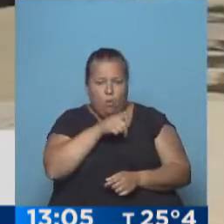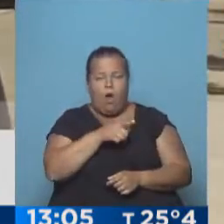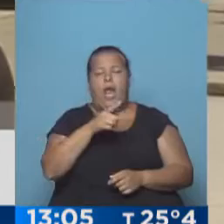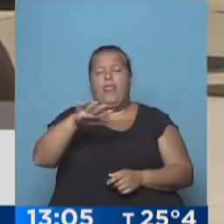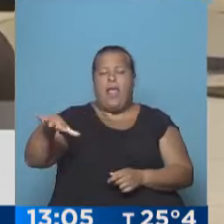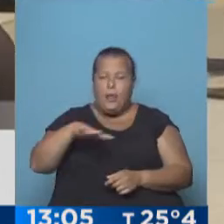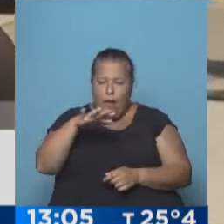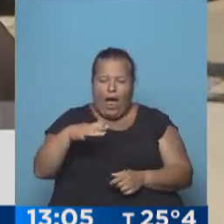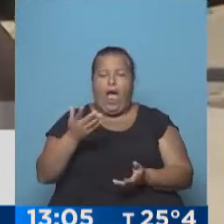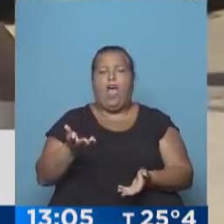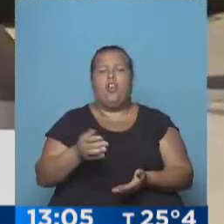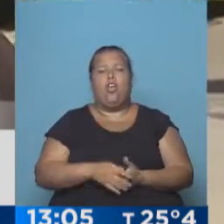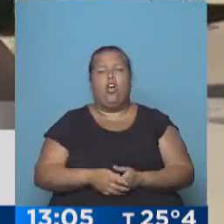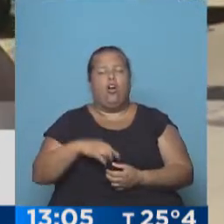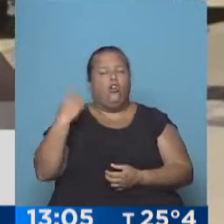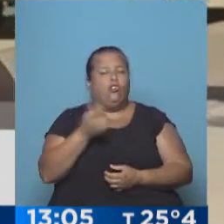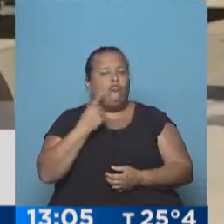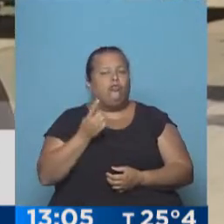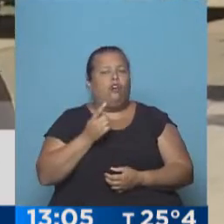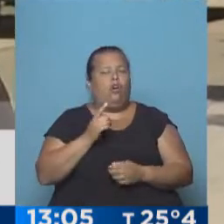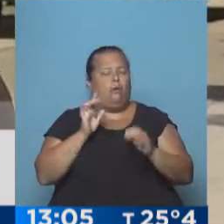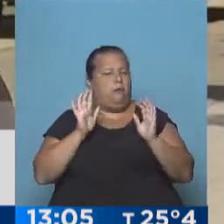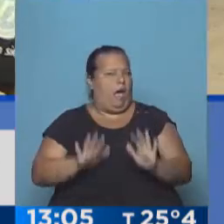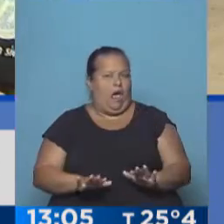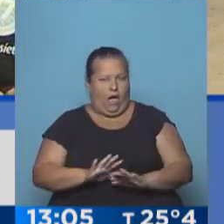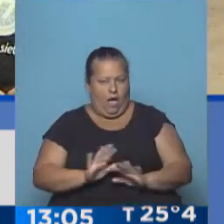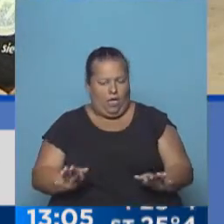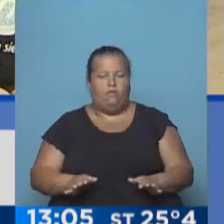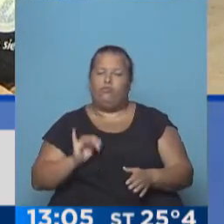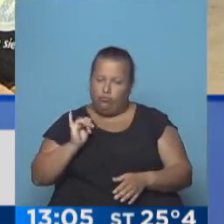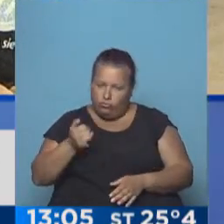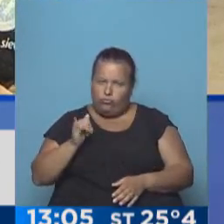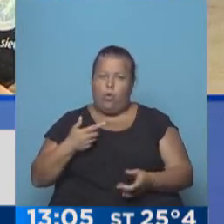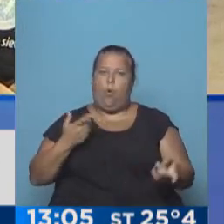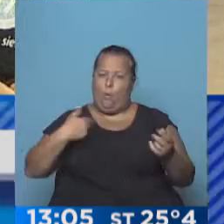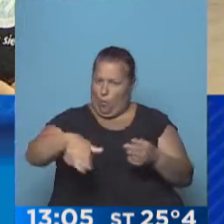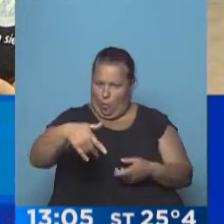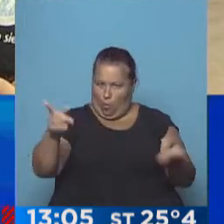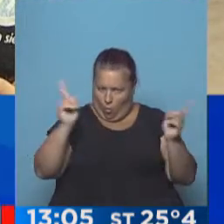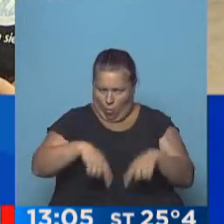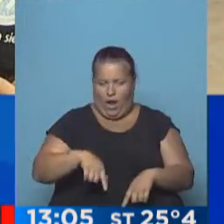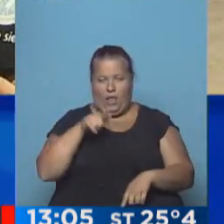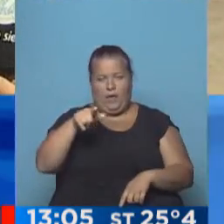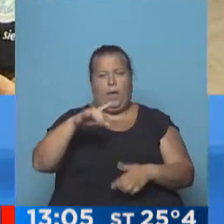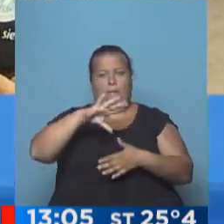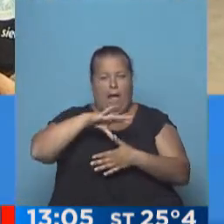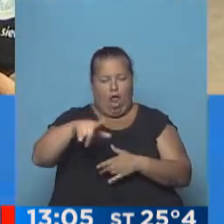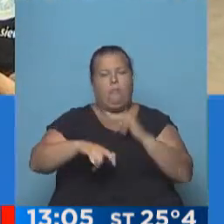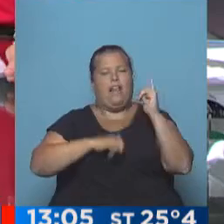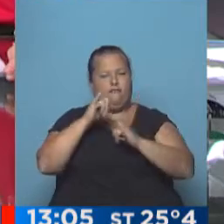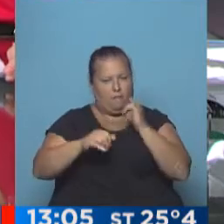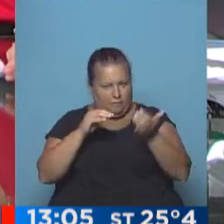del barrio como les digo están absolutamente conmocionados como no ley la volvemos en cualquier momento entonces allí el palomar con más